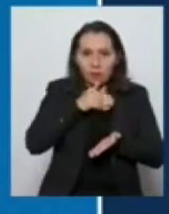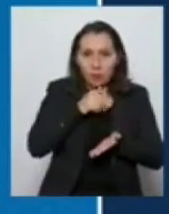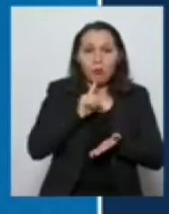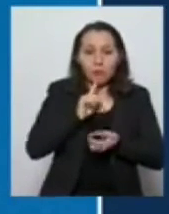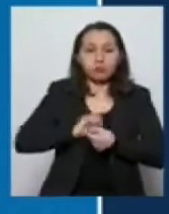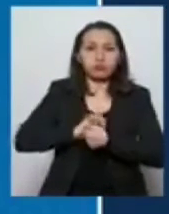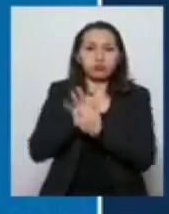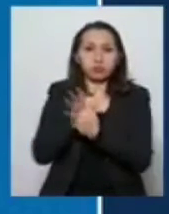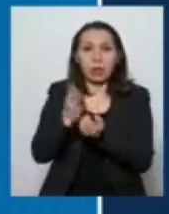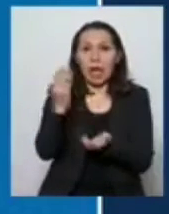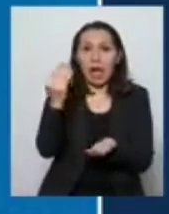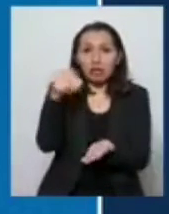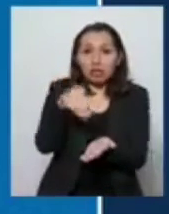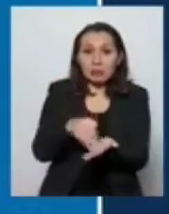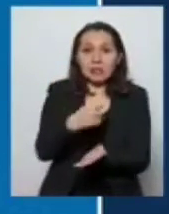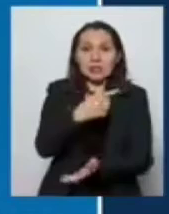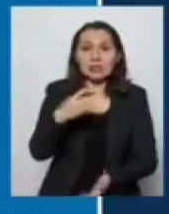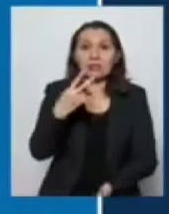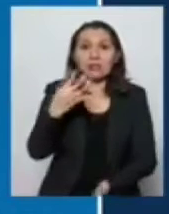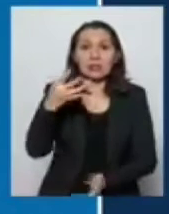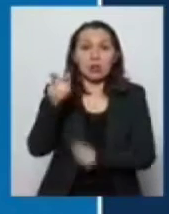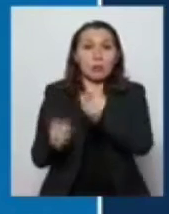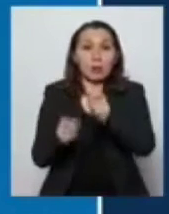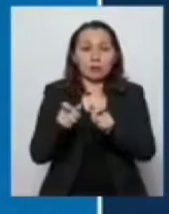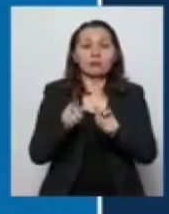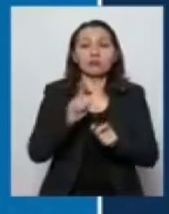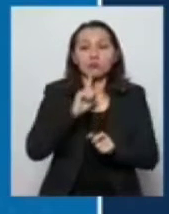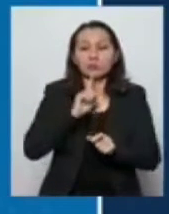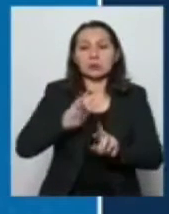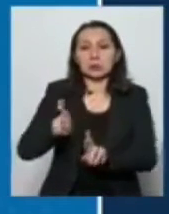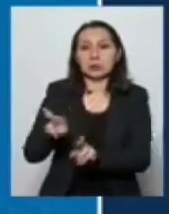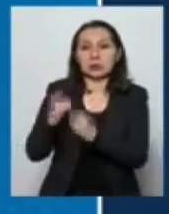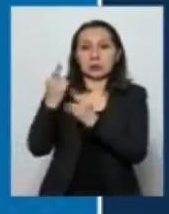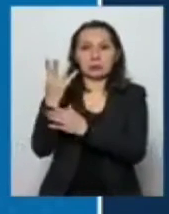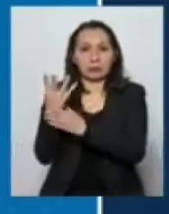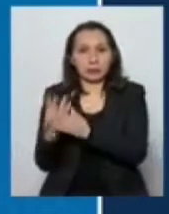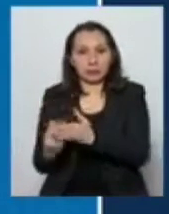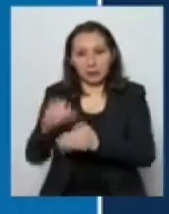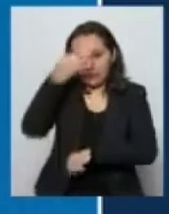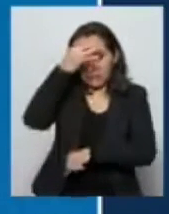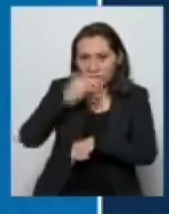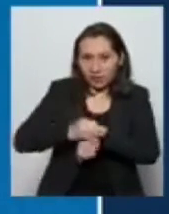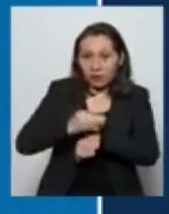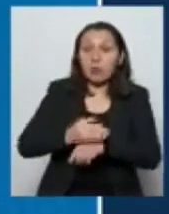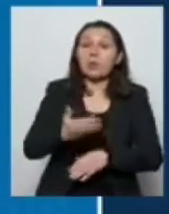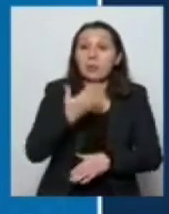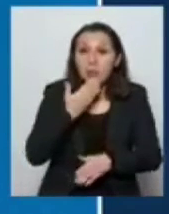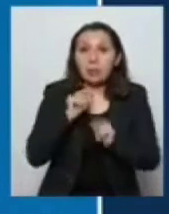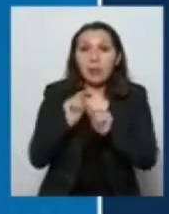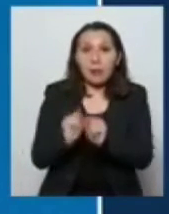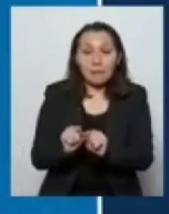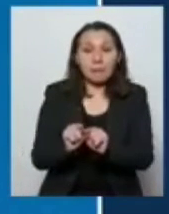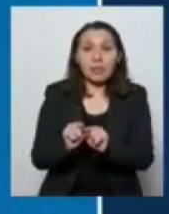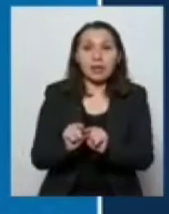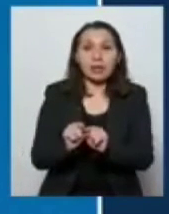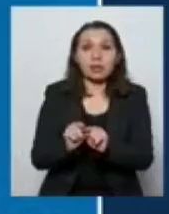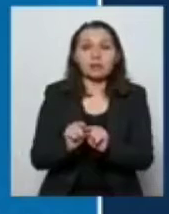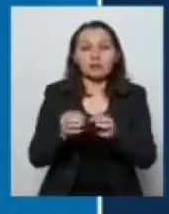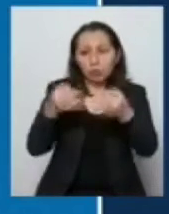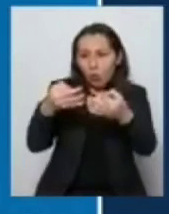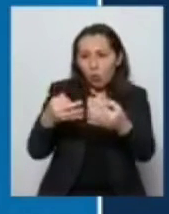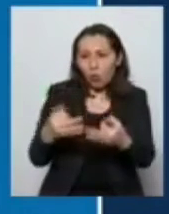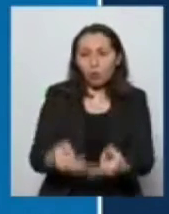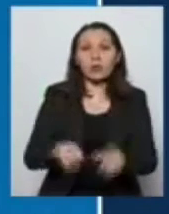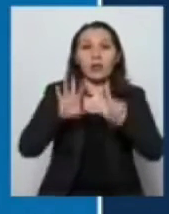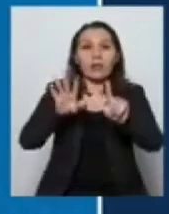a la fecha 14.125 personas que ya se han recuperado de la enfermedad y también se da un total